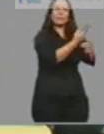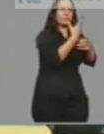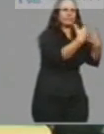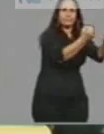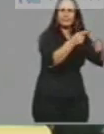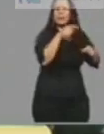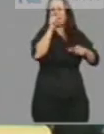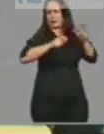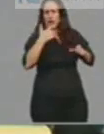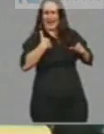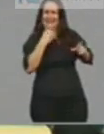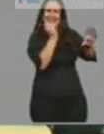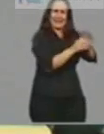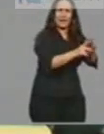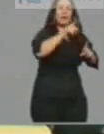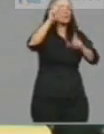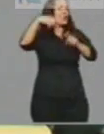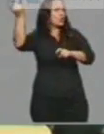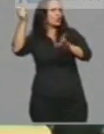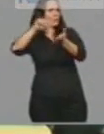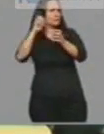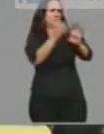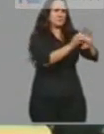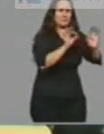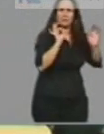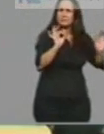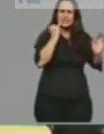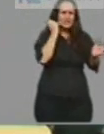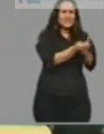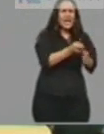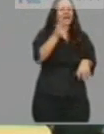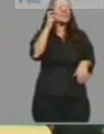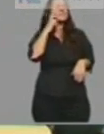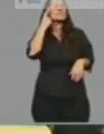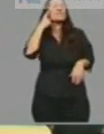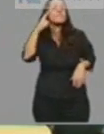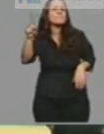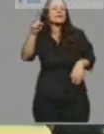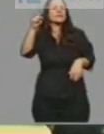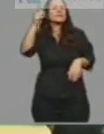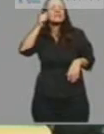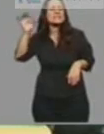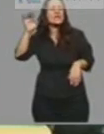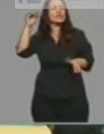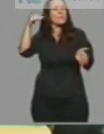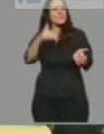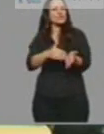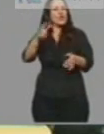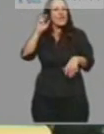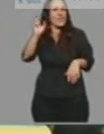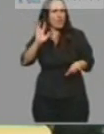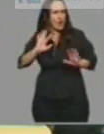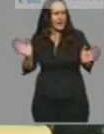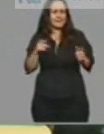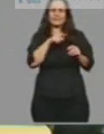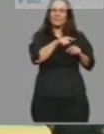o sea, de nacionales y de extranjeros, por 19.600 millones de dólares con títulos emitidos